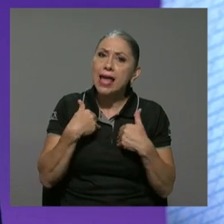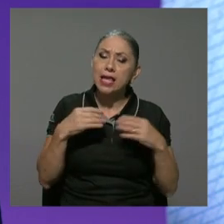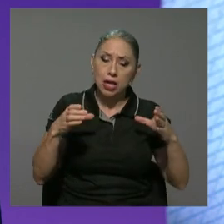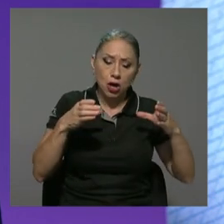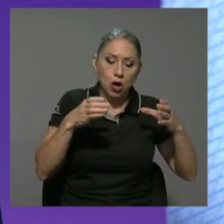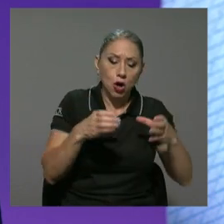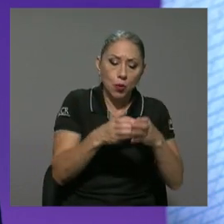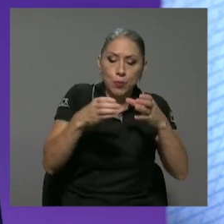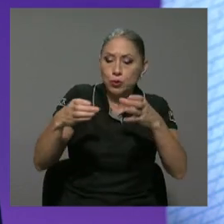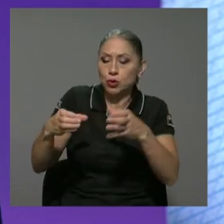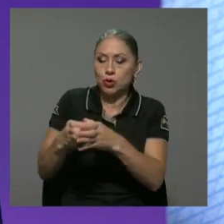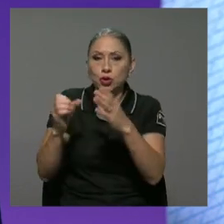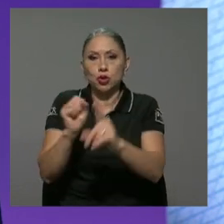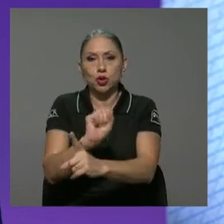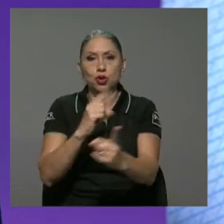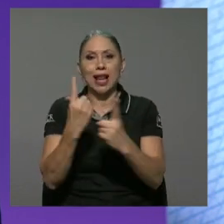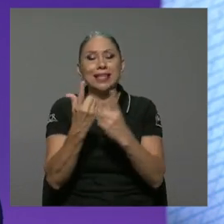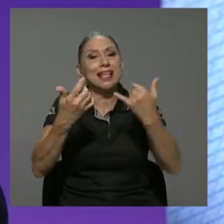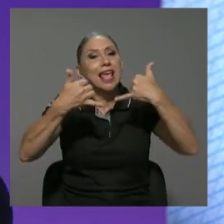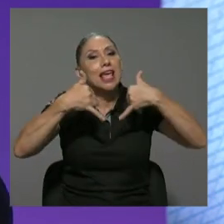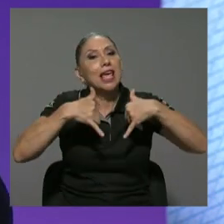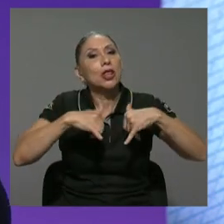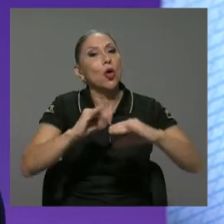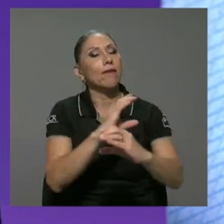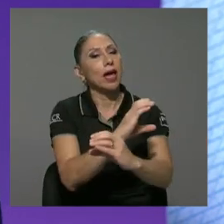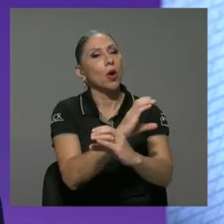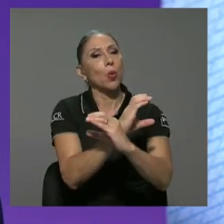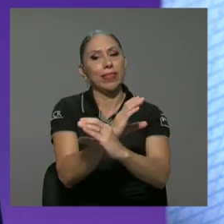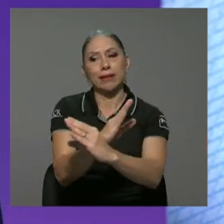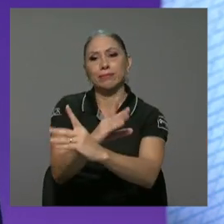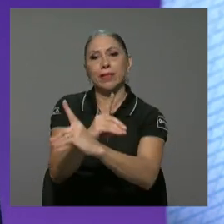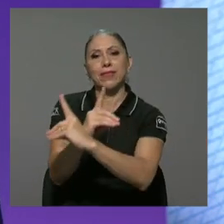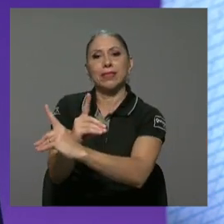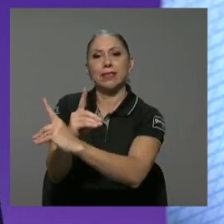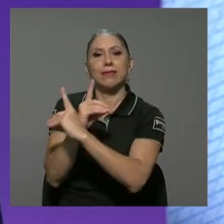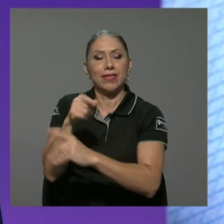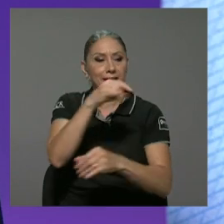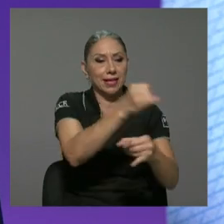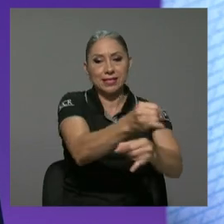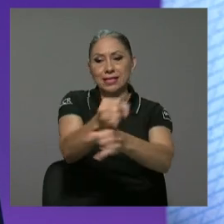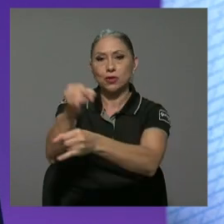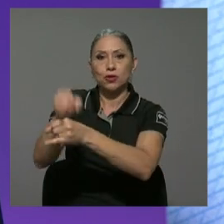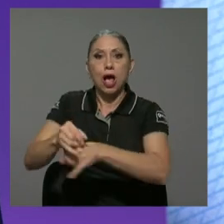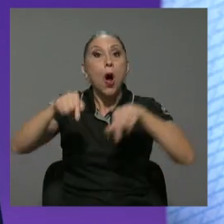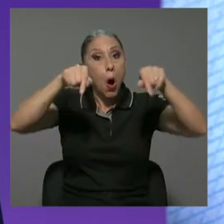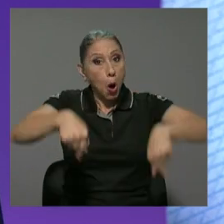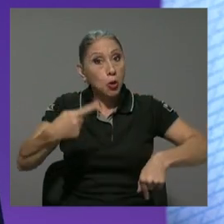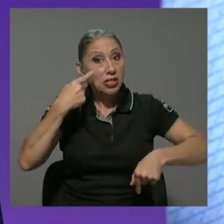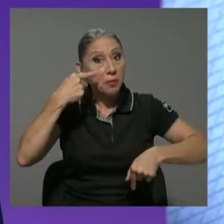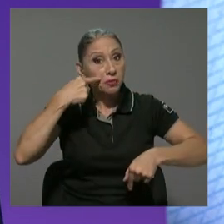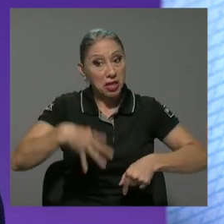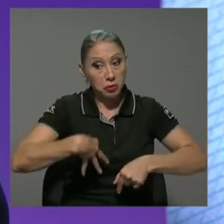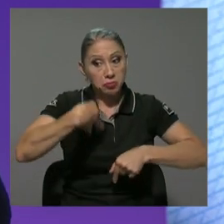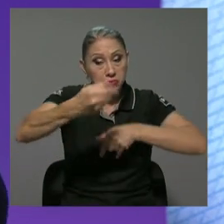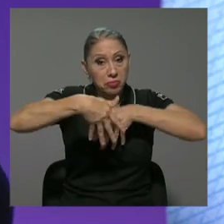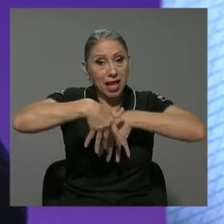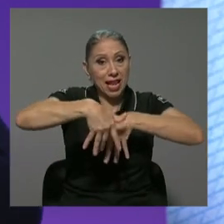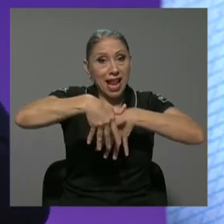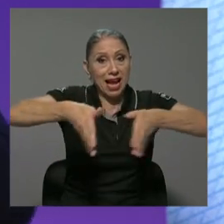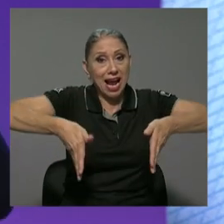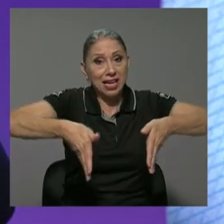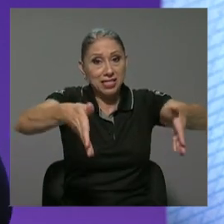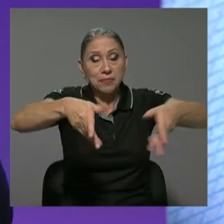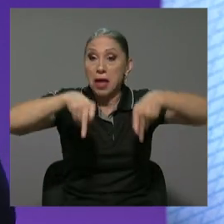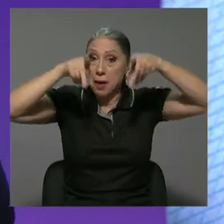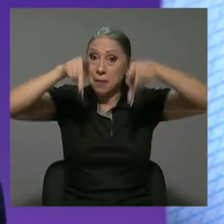sociales que todavía resguardan esa institucionalidad y lo estamos viendo hoy en la calle, ¿verdad? Digamos, quienes salimos hoy o quienes estamos